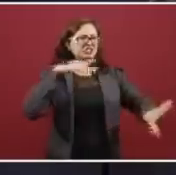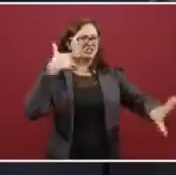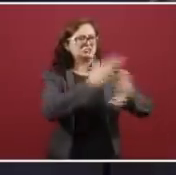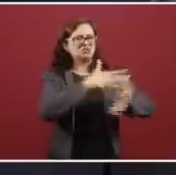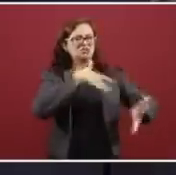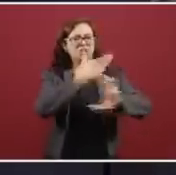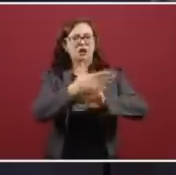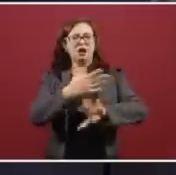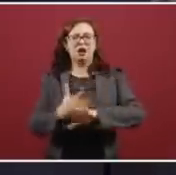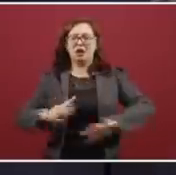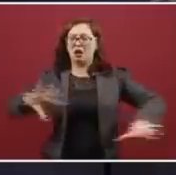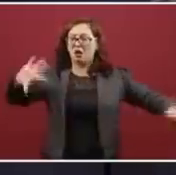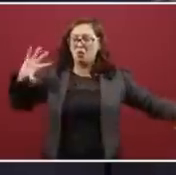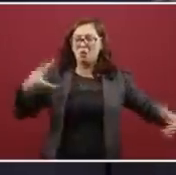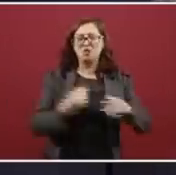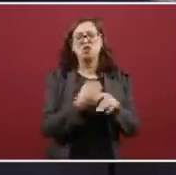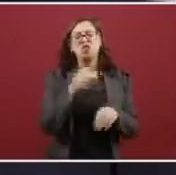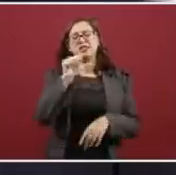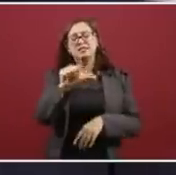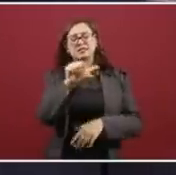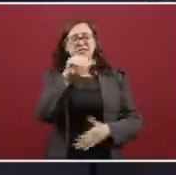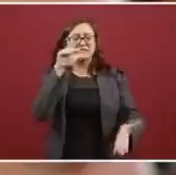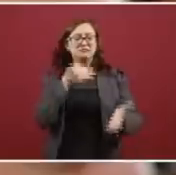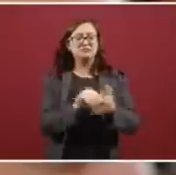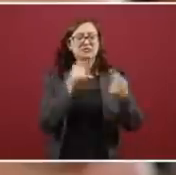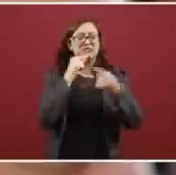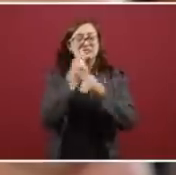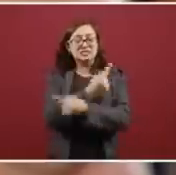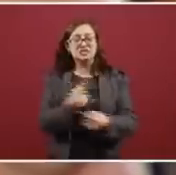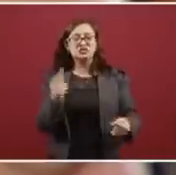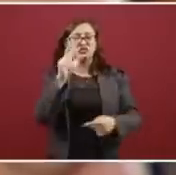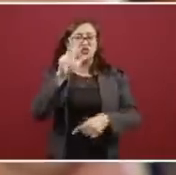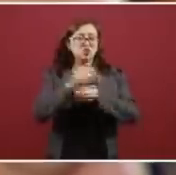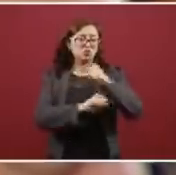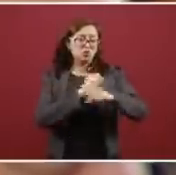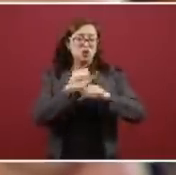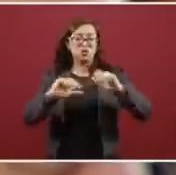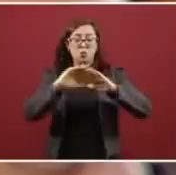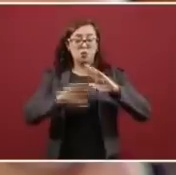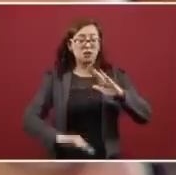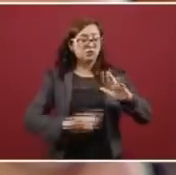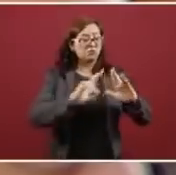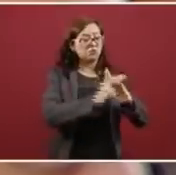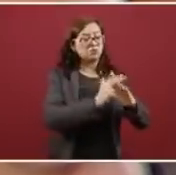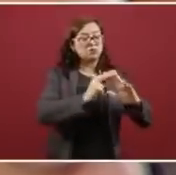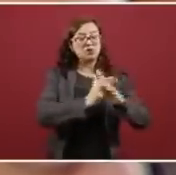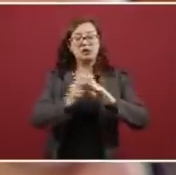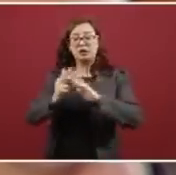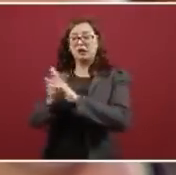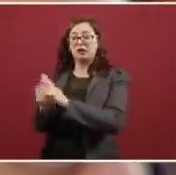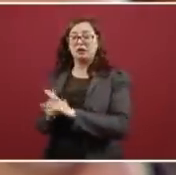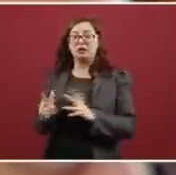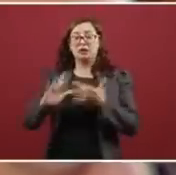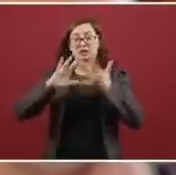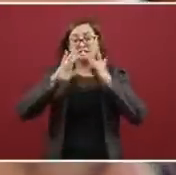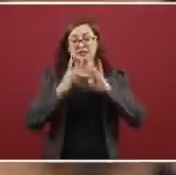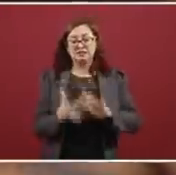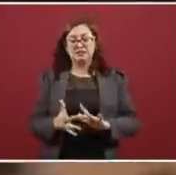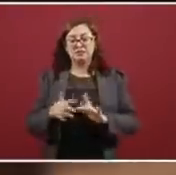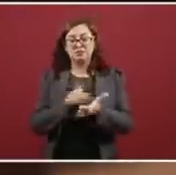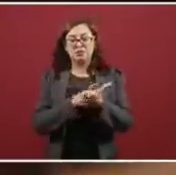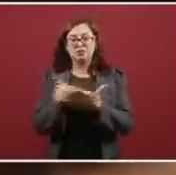16.000 menores de edad de acuerdo a un informe que presentó hace unos días la red por los derechos de la infancia en méxico